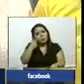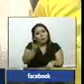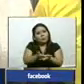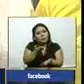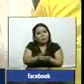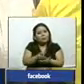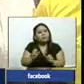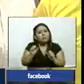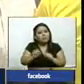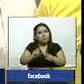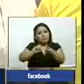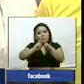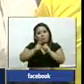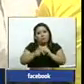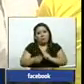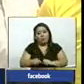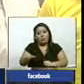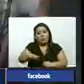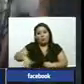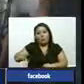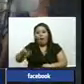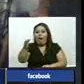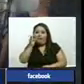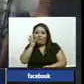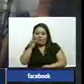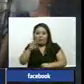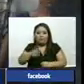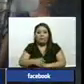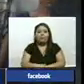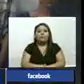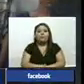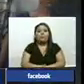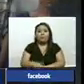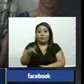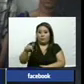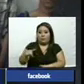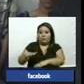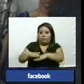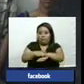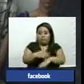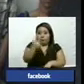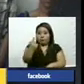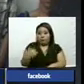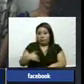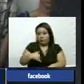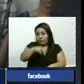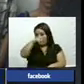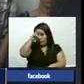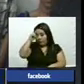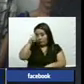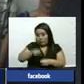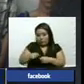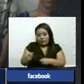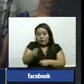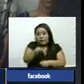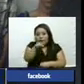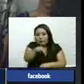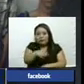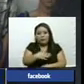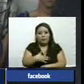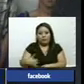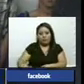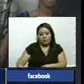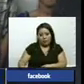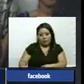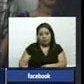iniciativa para la reactivación del parque cafetalero. Estamos haciendo un llamado al ministro de Agricultura, porque él es el presidente de